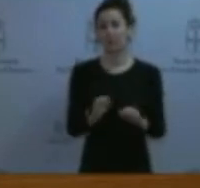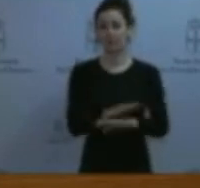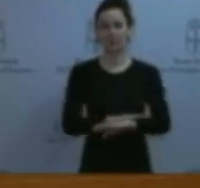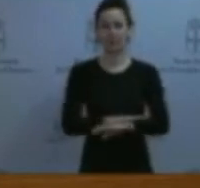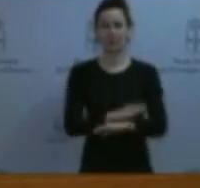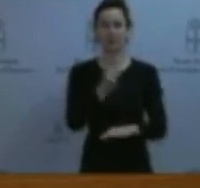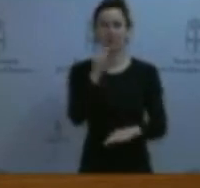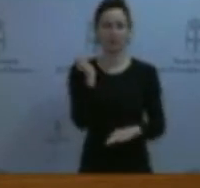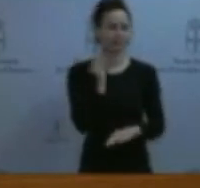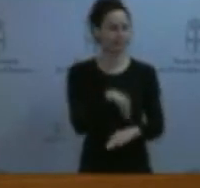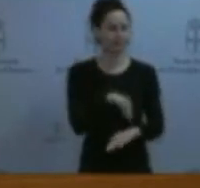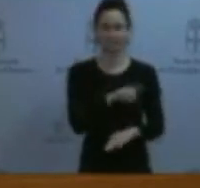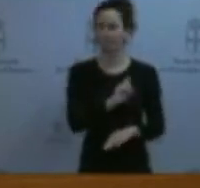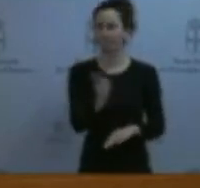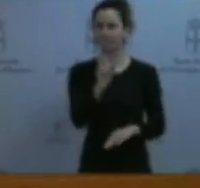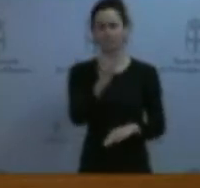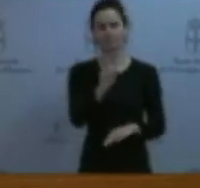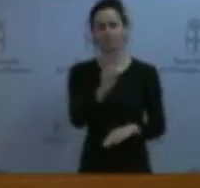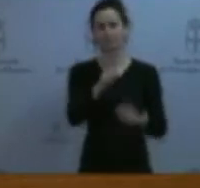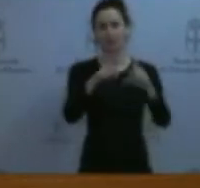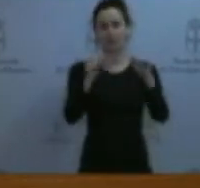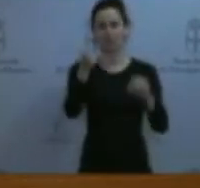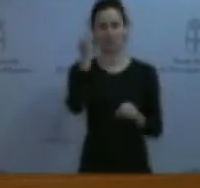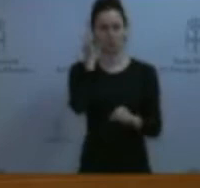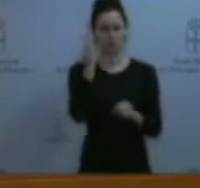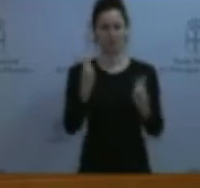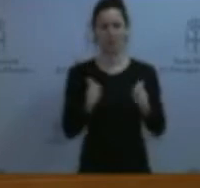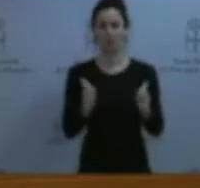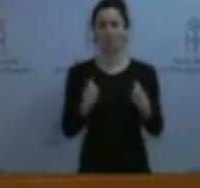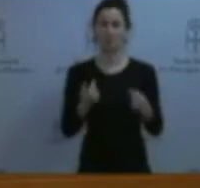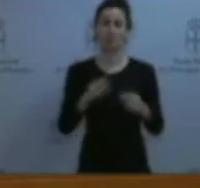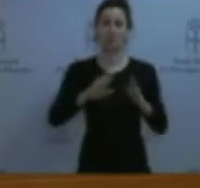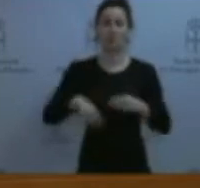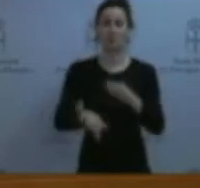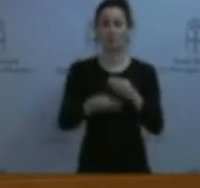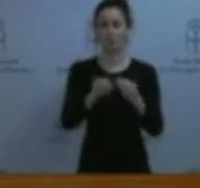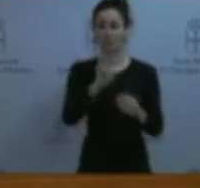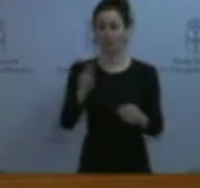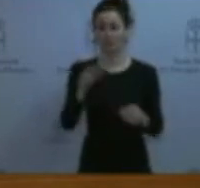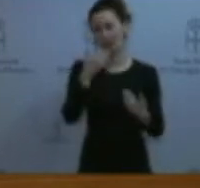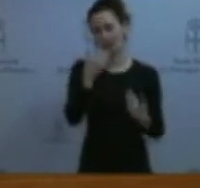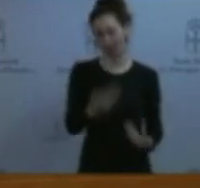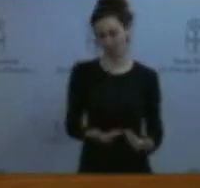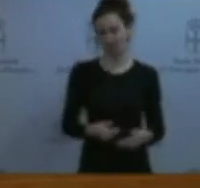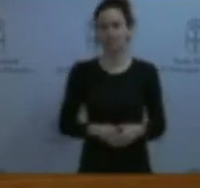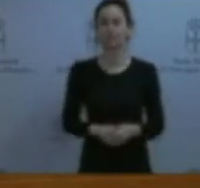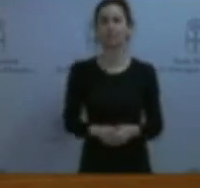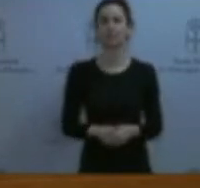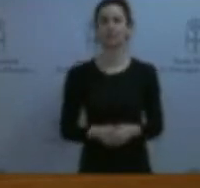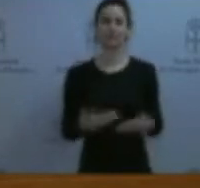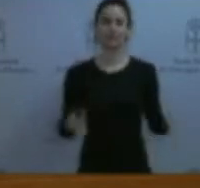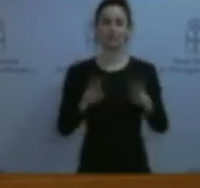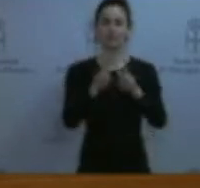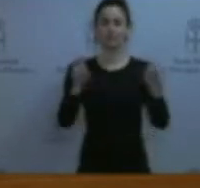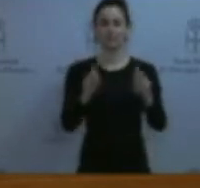los asturianos y asturianas. Termino agradeciendo las enmiendas de Izquierda Unida. Como digo, este tema